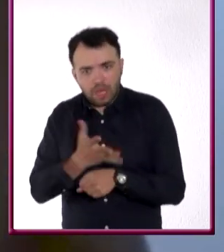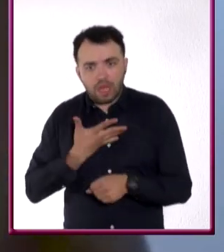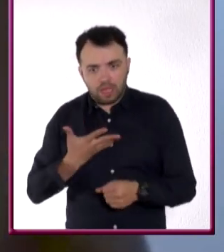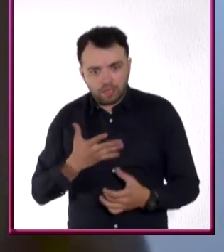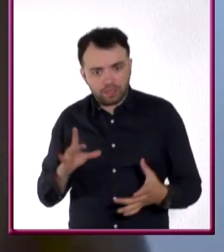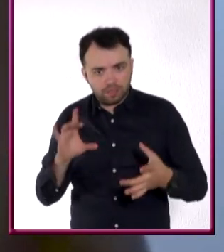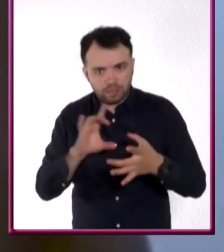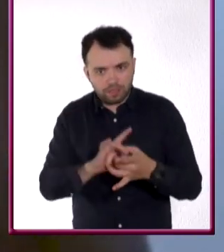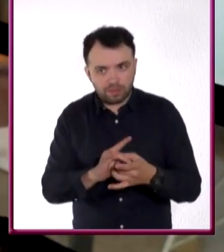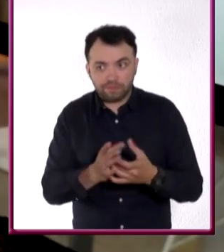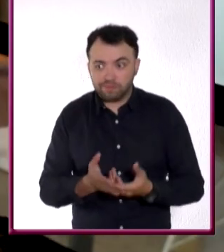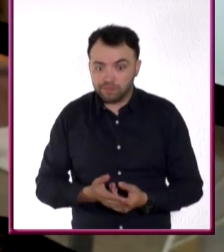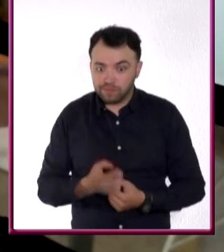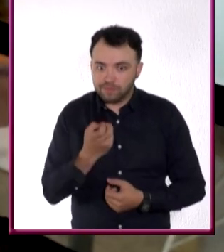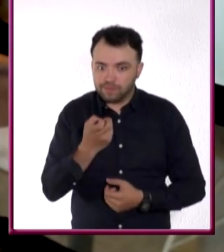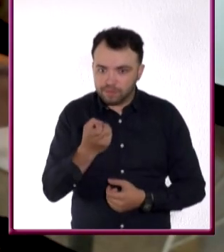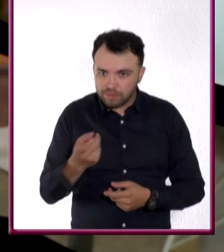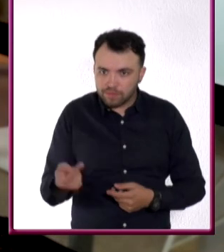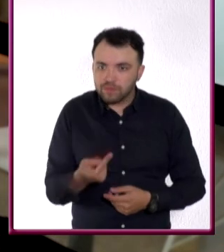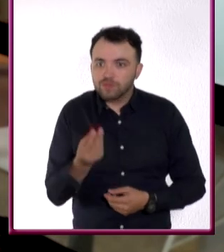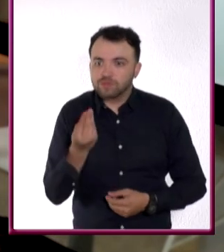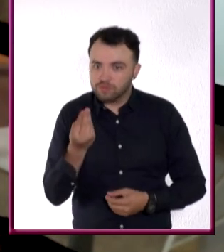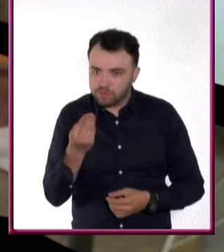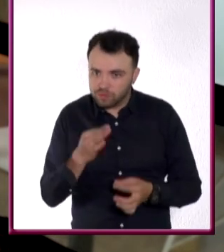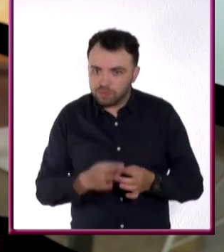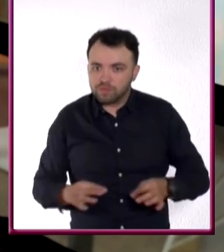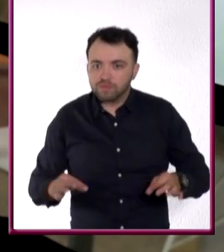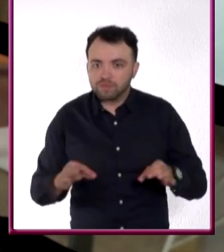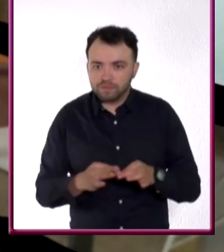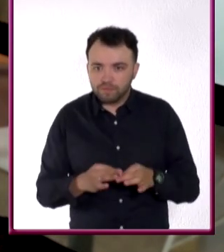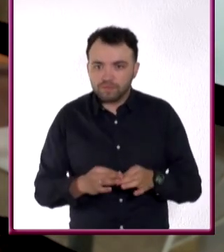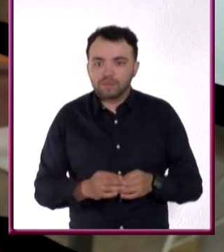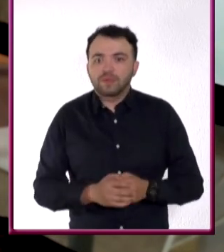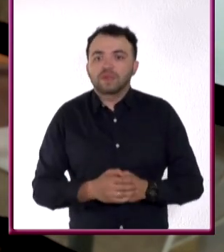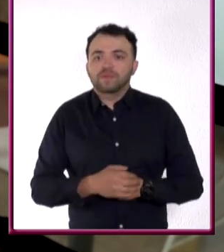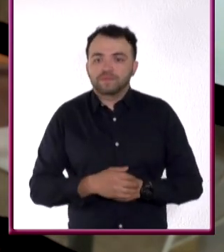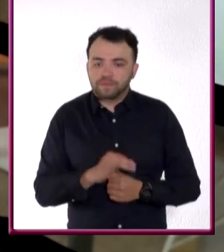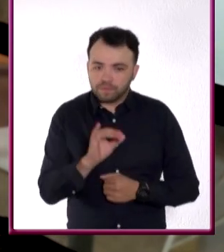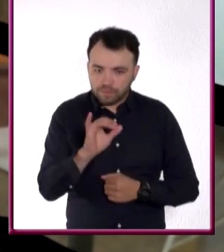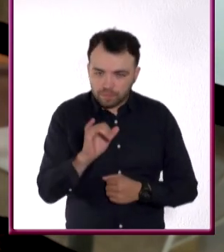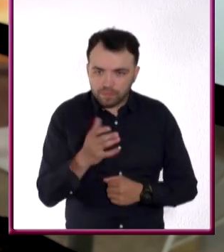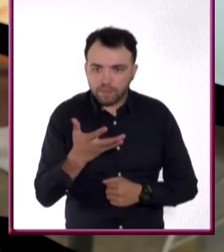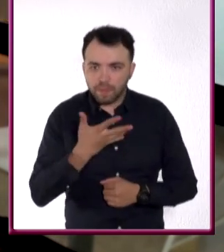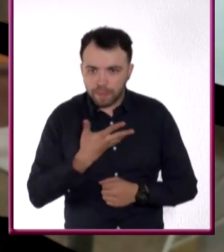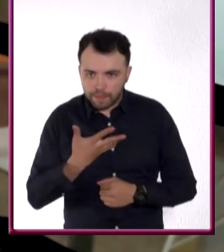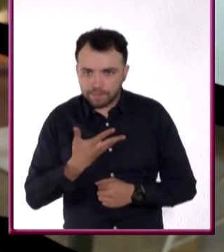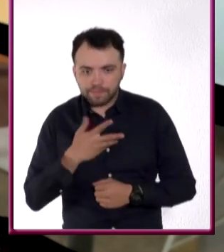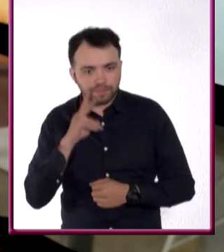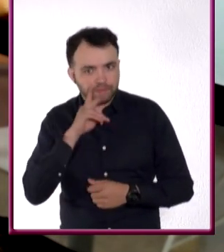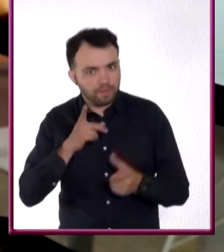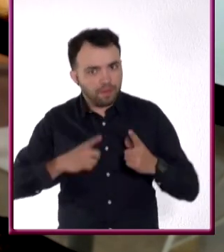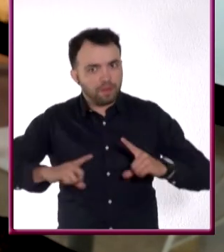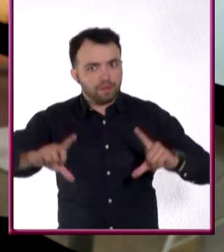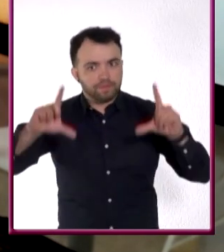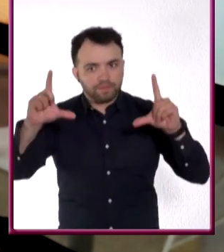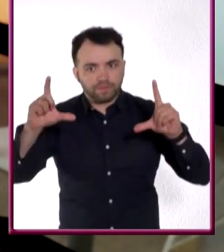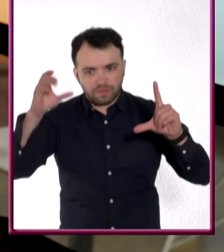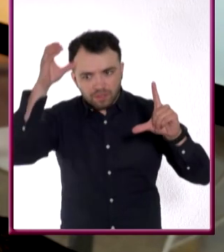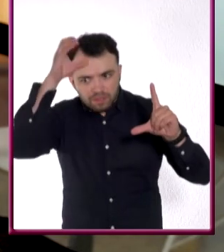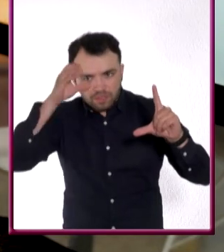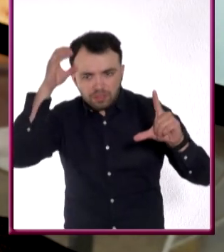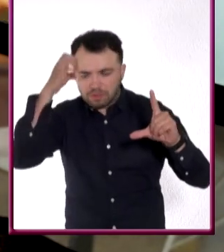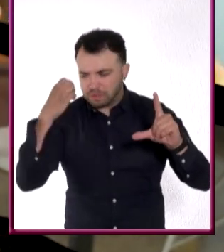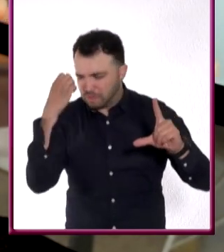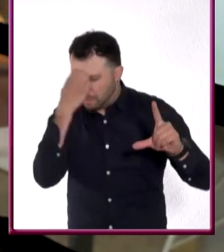y es muy importante. La respuesta es positiva, sí hay documentación y estudios científicos